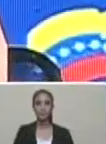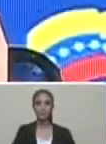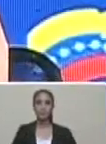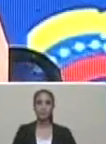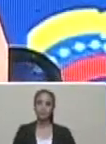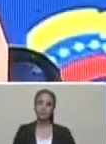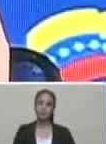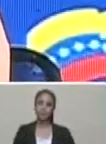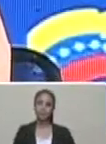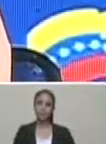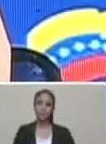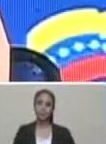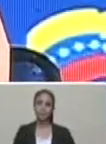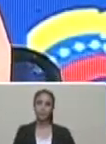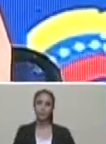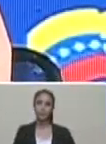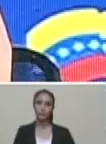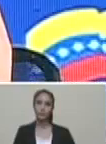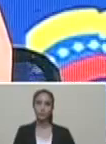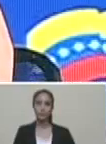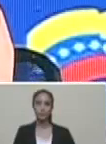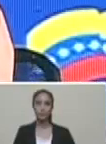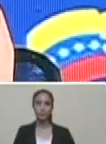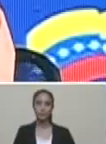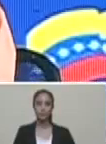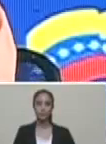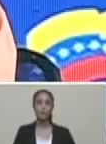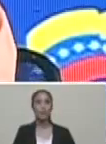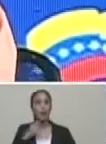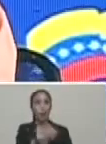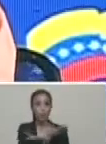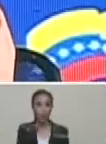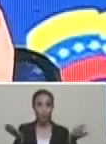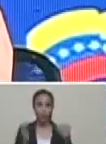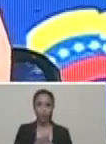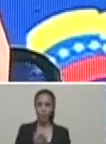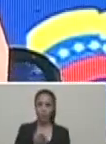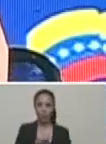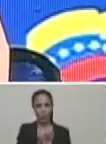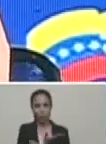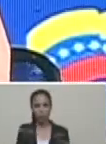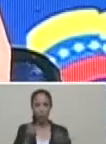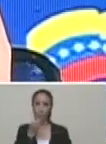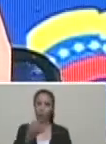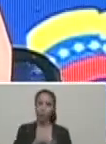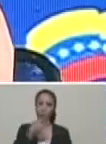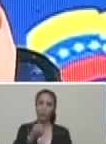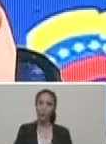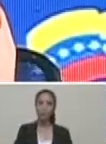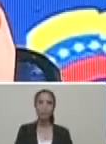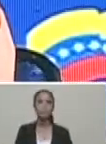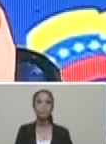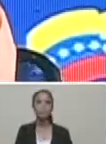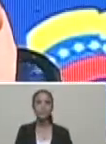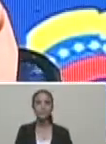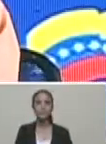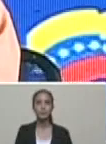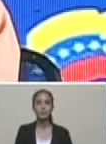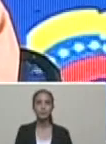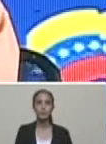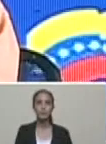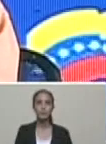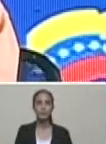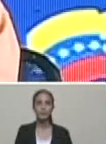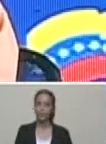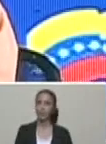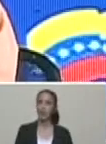patriótico y especialmente al hermano pueblo venezolano que también nos está escuchando en esta tarde. Yo quiero rectificarle,